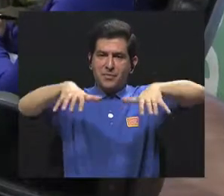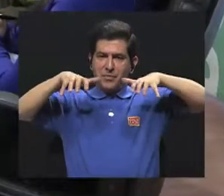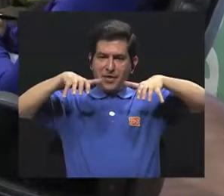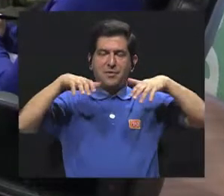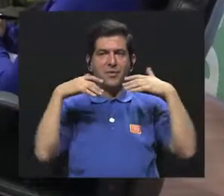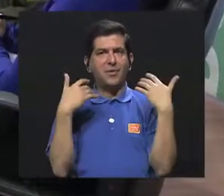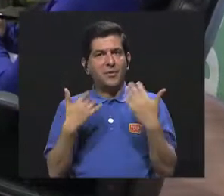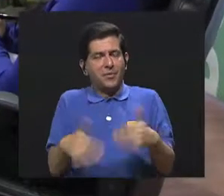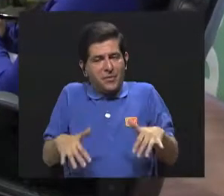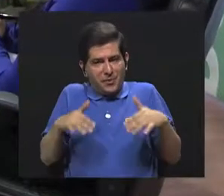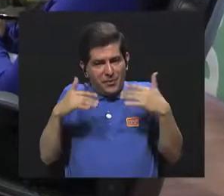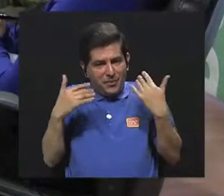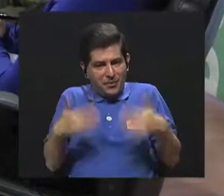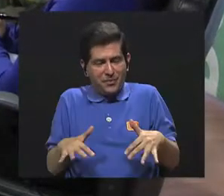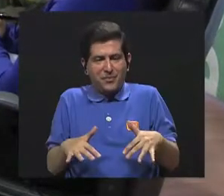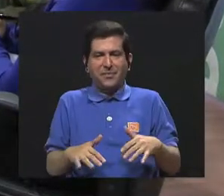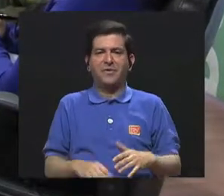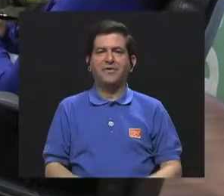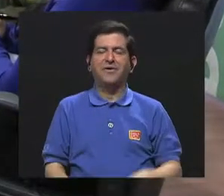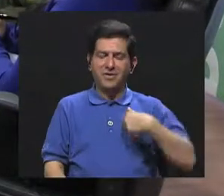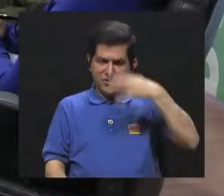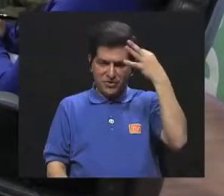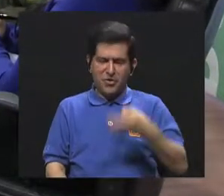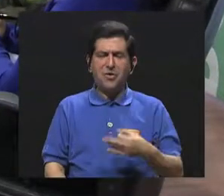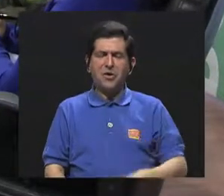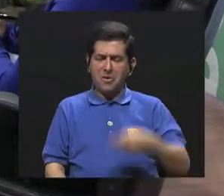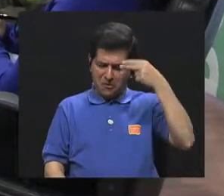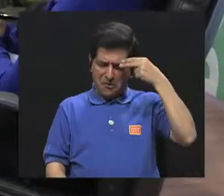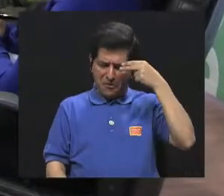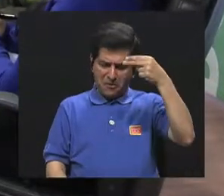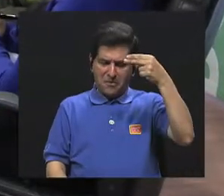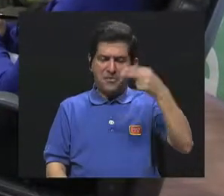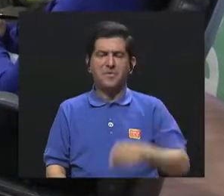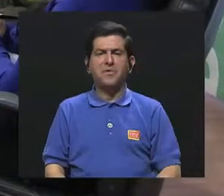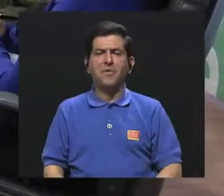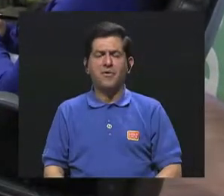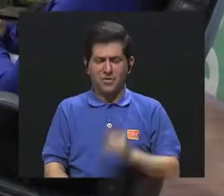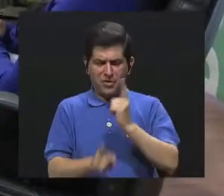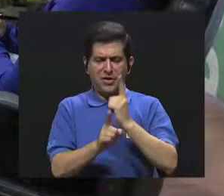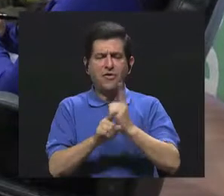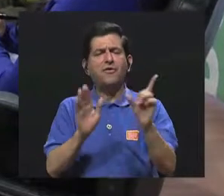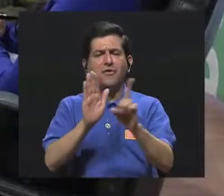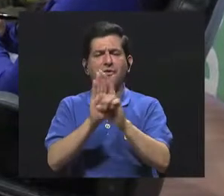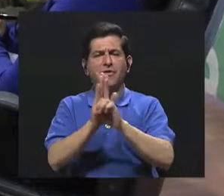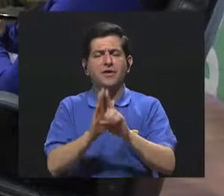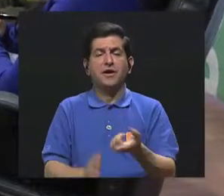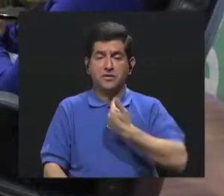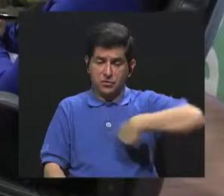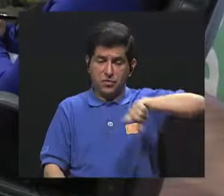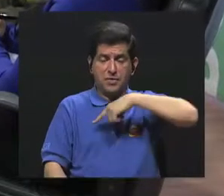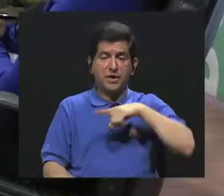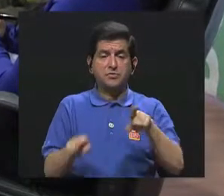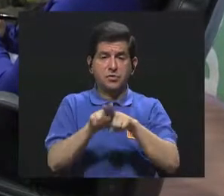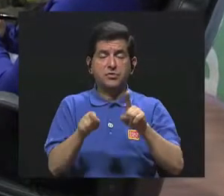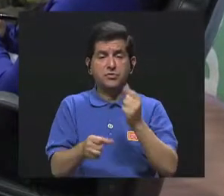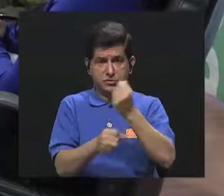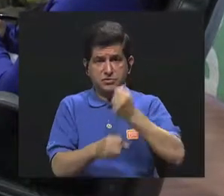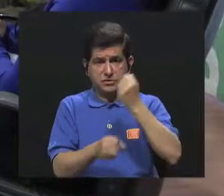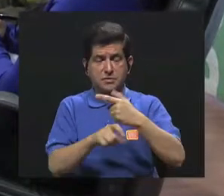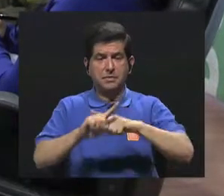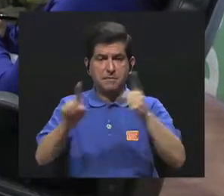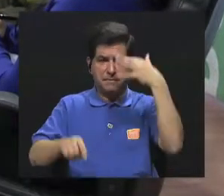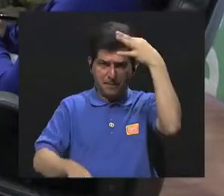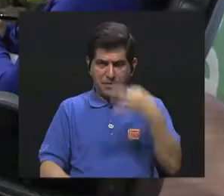fue como lo más merecido, o sea, para el documental y nosotros, claro, pero verdad como que yo creo